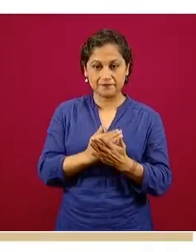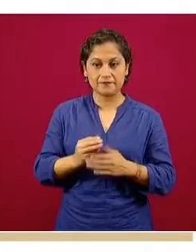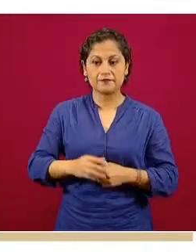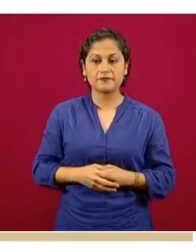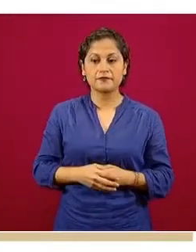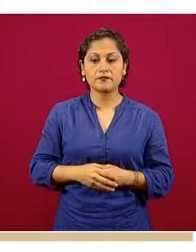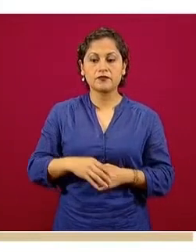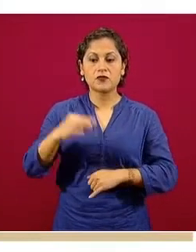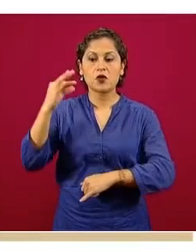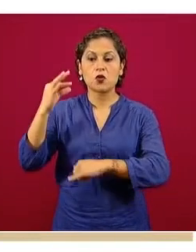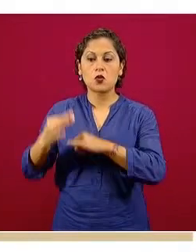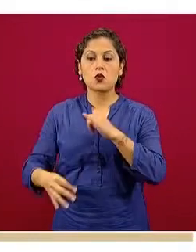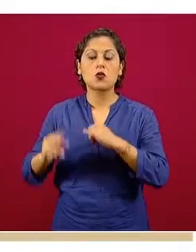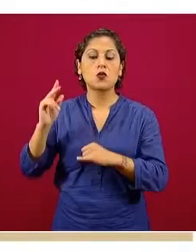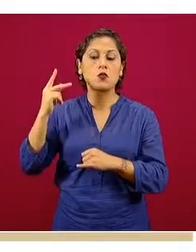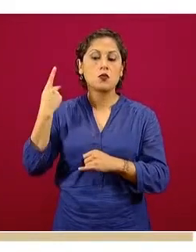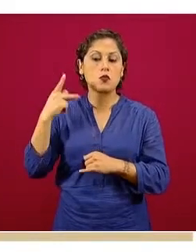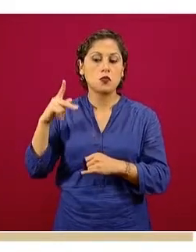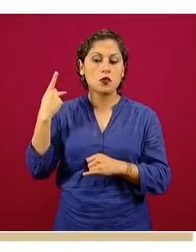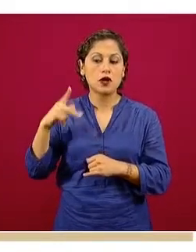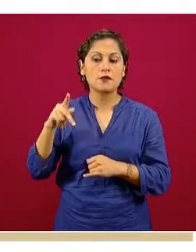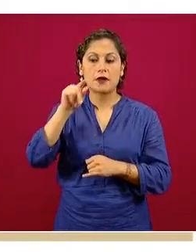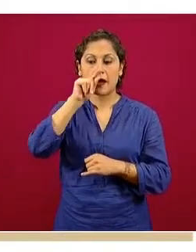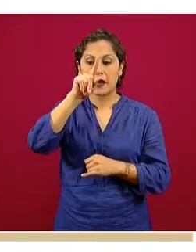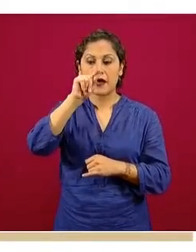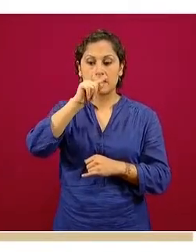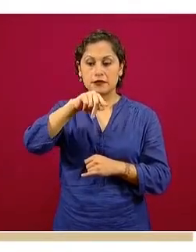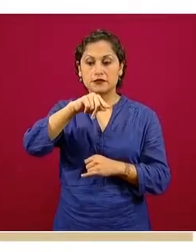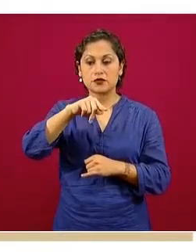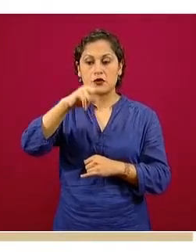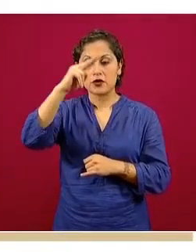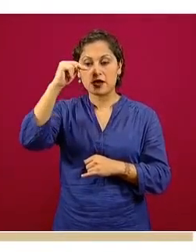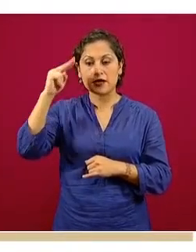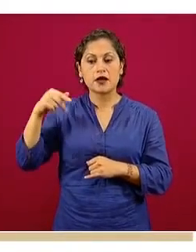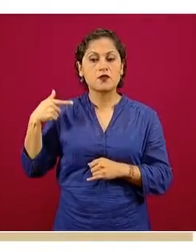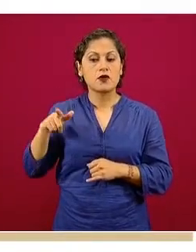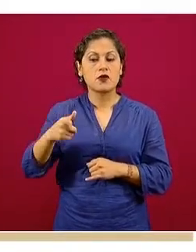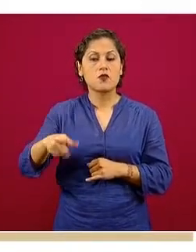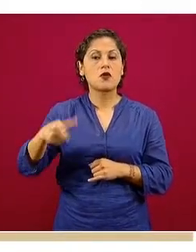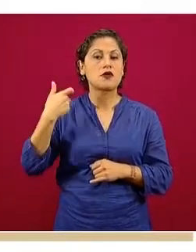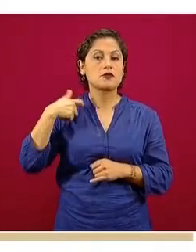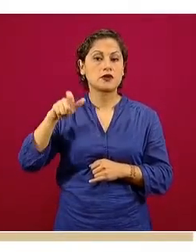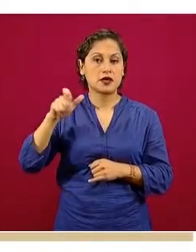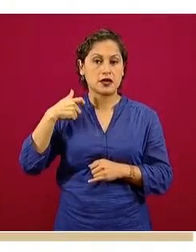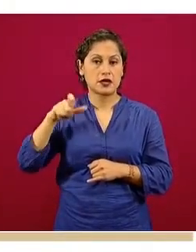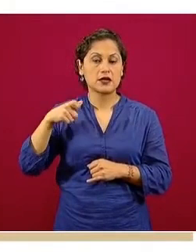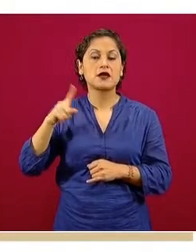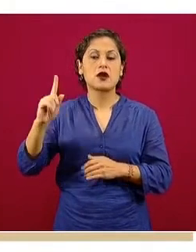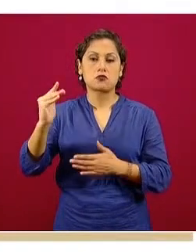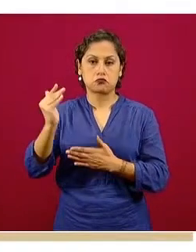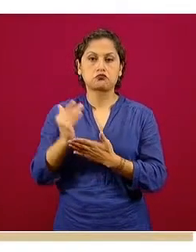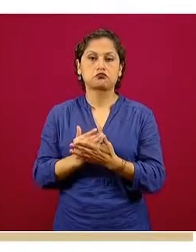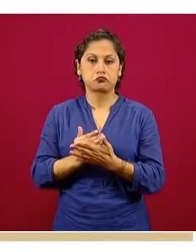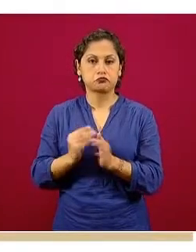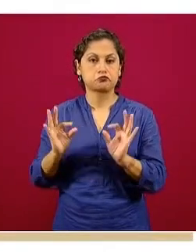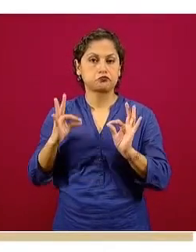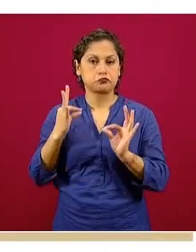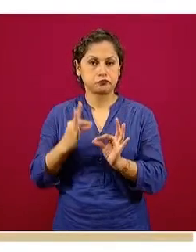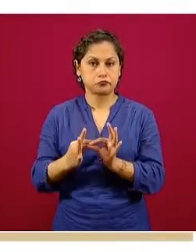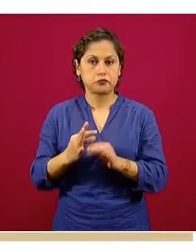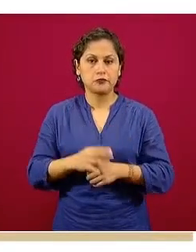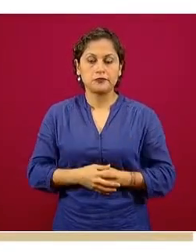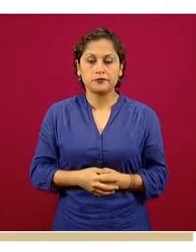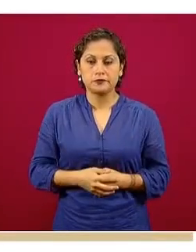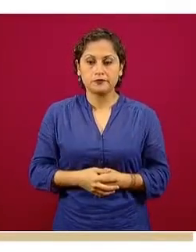puebla jalisco nayarit guanajuato y querétaro que con esta comparación han disminuido de una semana a otra su